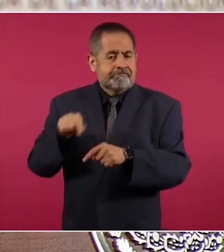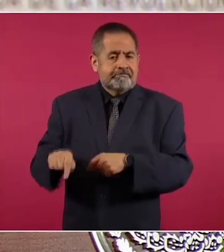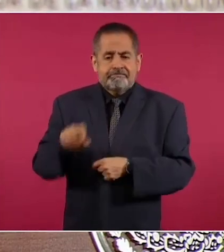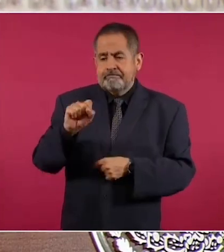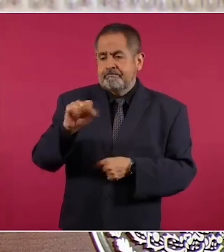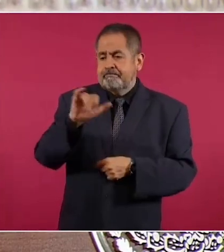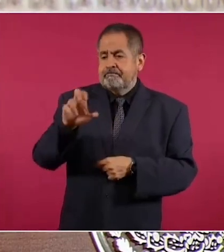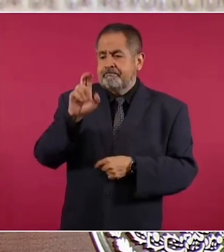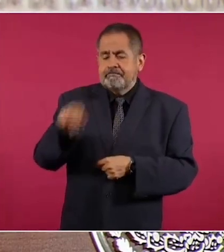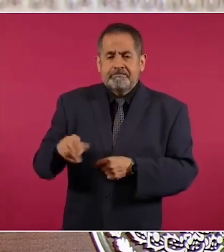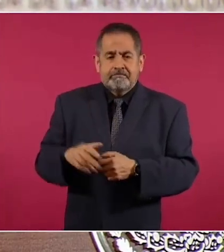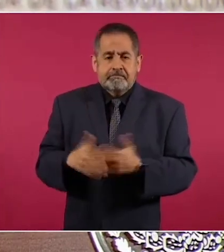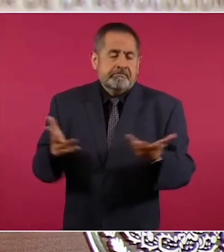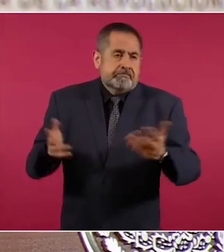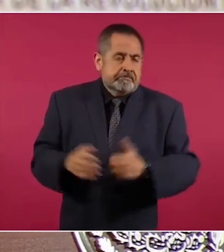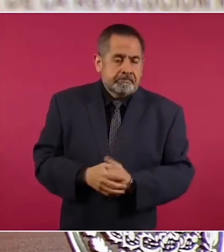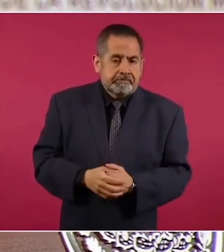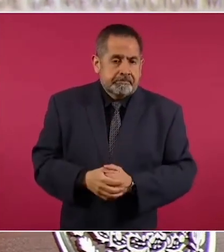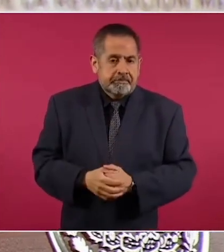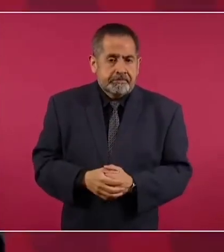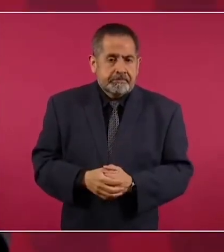la Secretaría de la Defensa, y ni modo